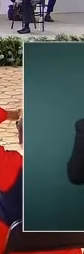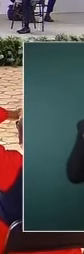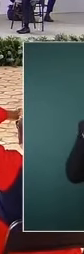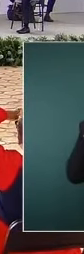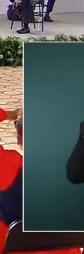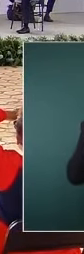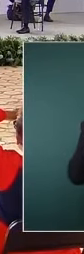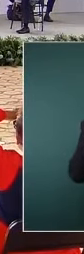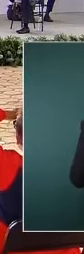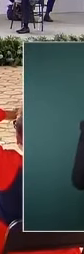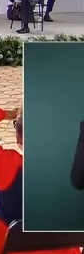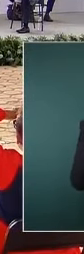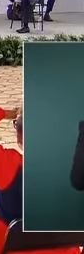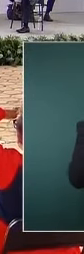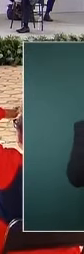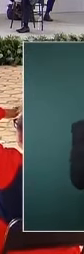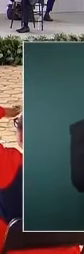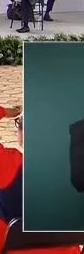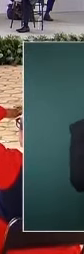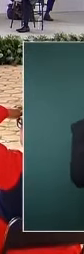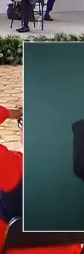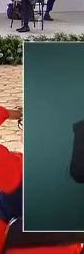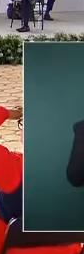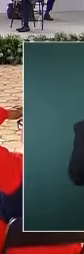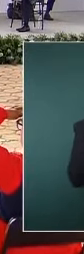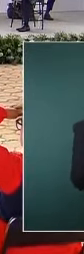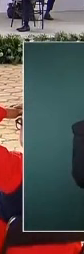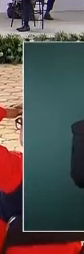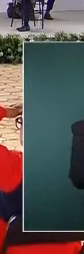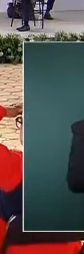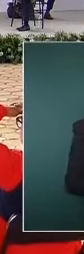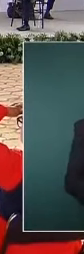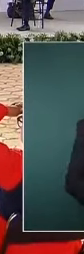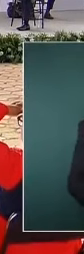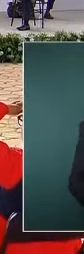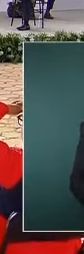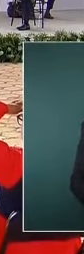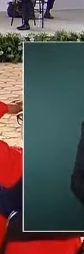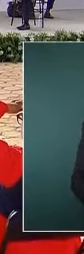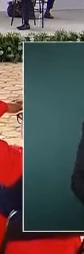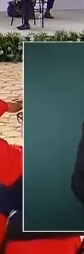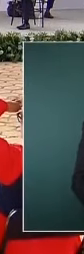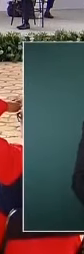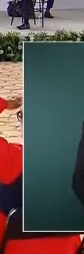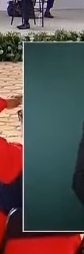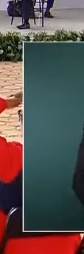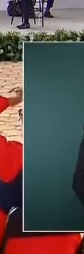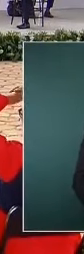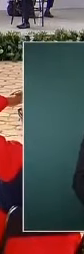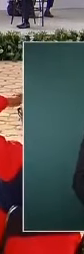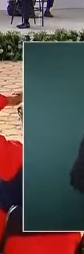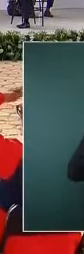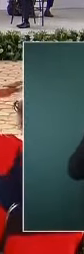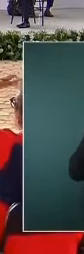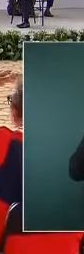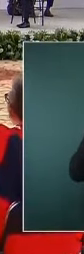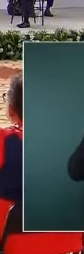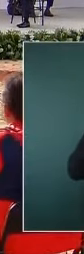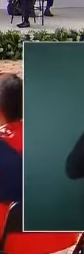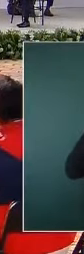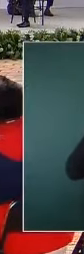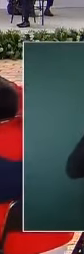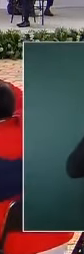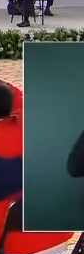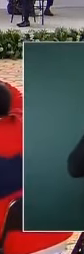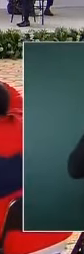pues es creíble. Miren lo que dice. Bueno, este artículo lo escribió el 22 de julio en el Universal, Cómo casar a